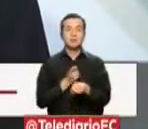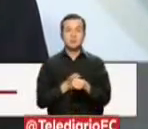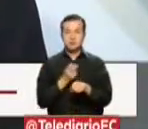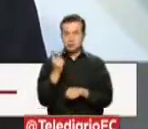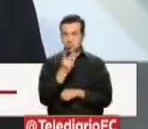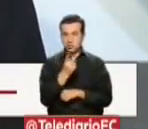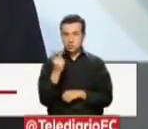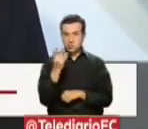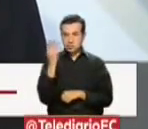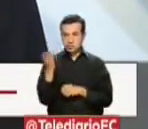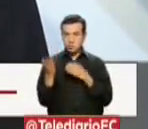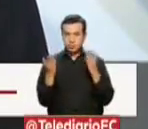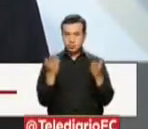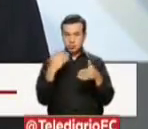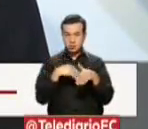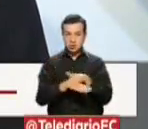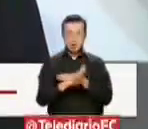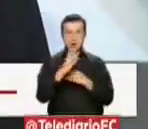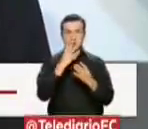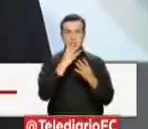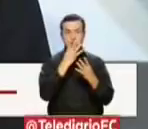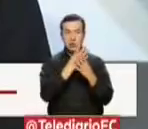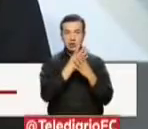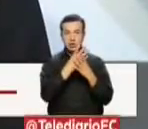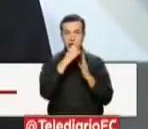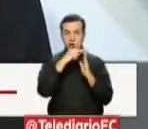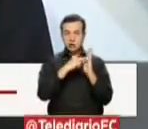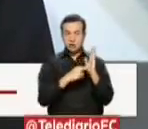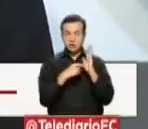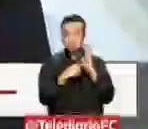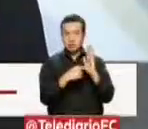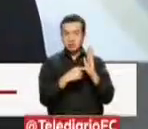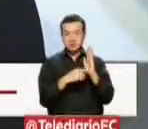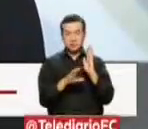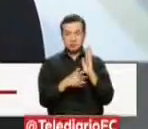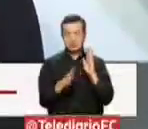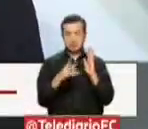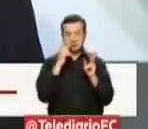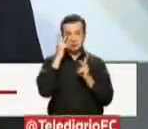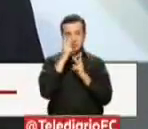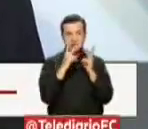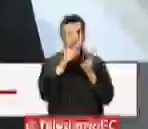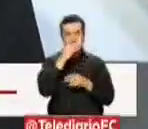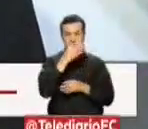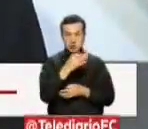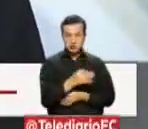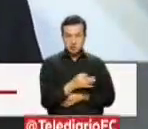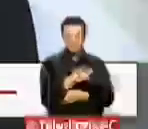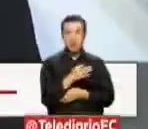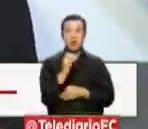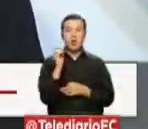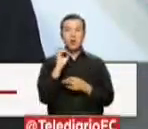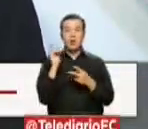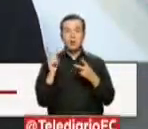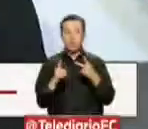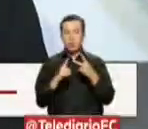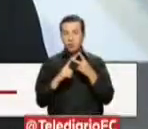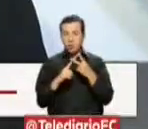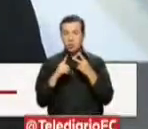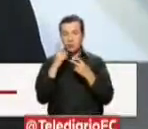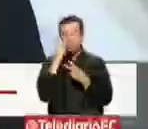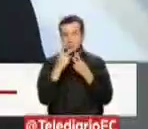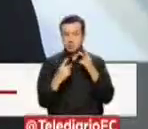de las dos visitas que ingresaron al centro estaban registradas ni como visitas oficial ordinarias, ni como